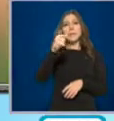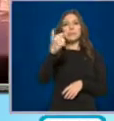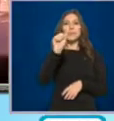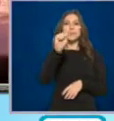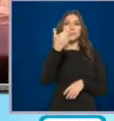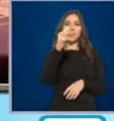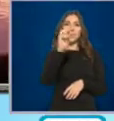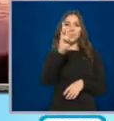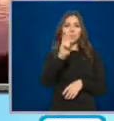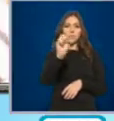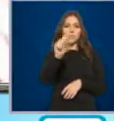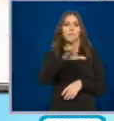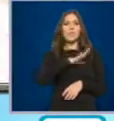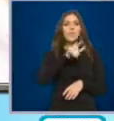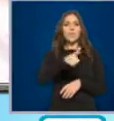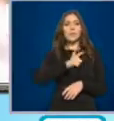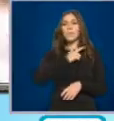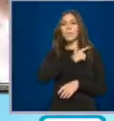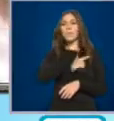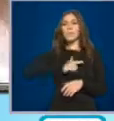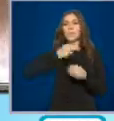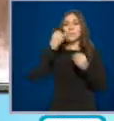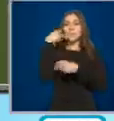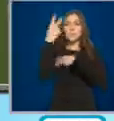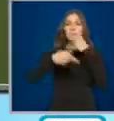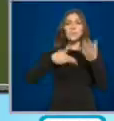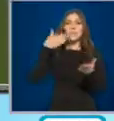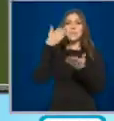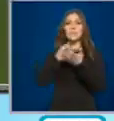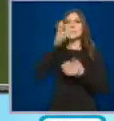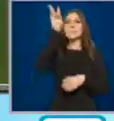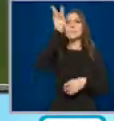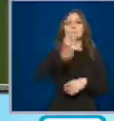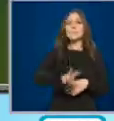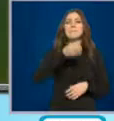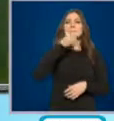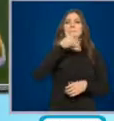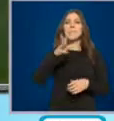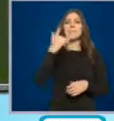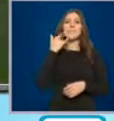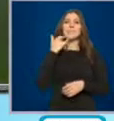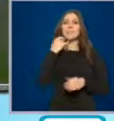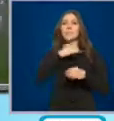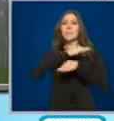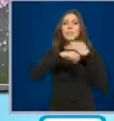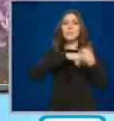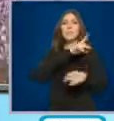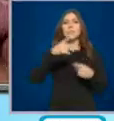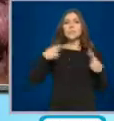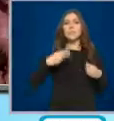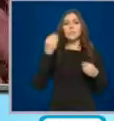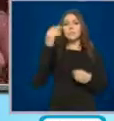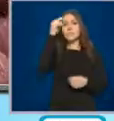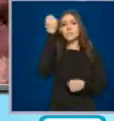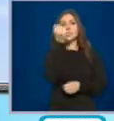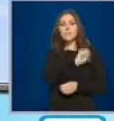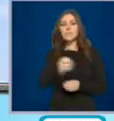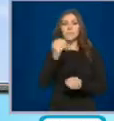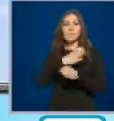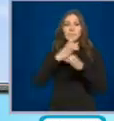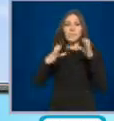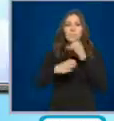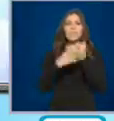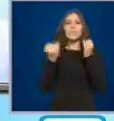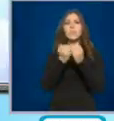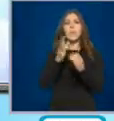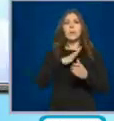primer divertido. mundo, A mí ¿no? me gusta ir, te voy a decir eso, porque realmente son espectáculos. para todos. Tienen mucho talento estas personas. Pero bueno, hay estos cruceros también